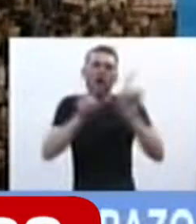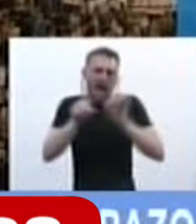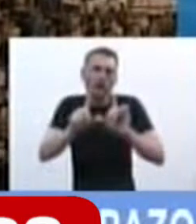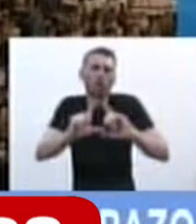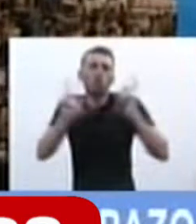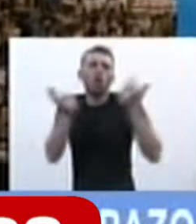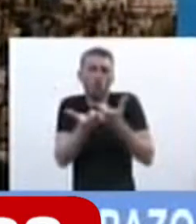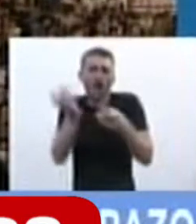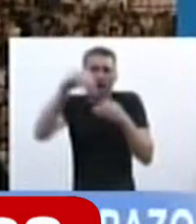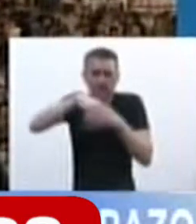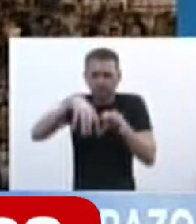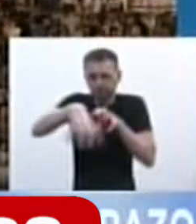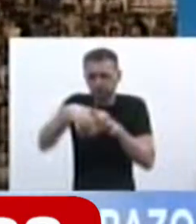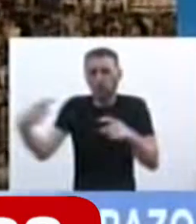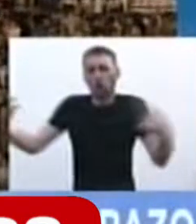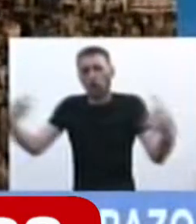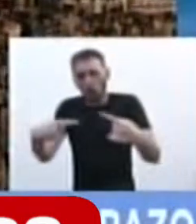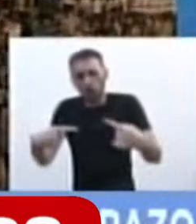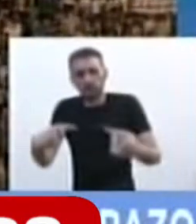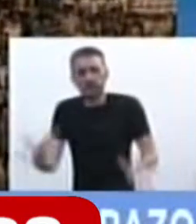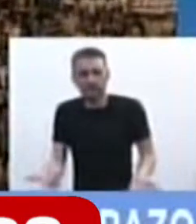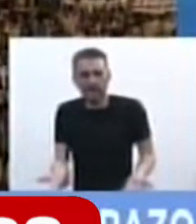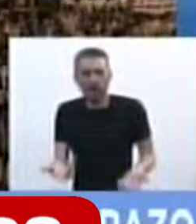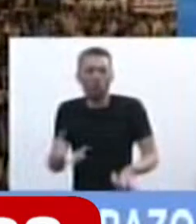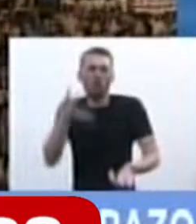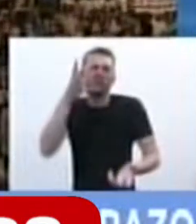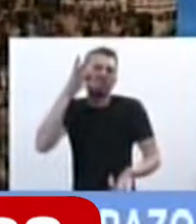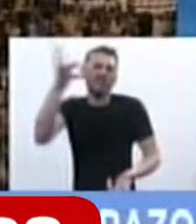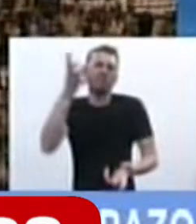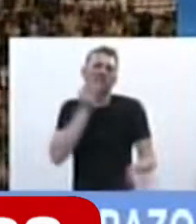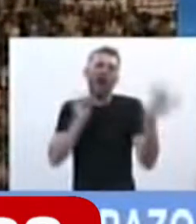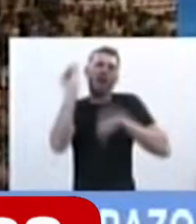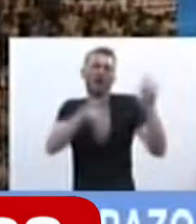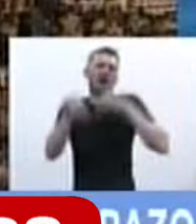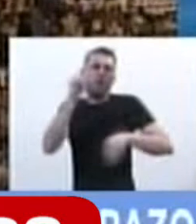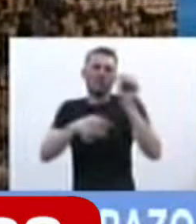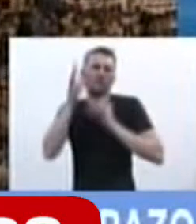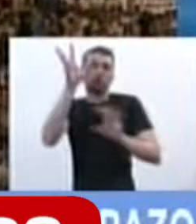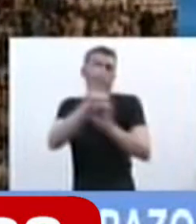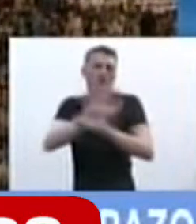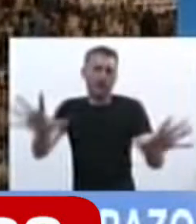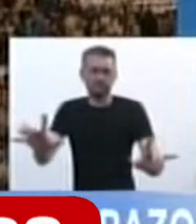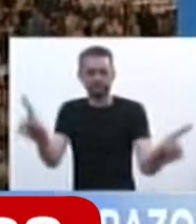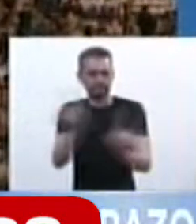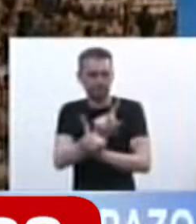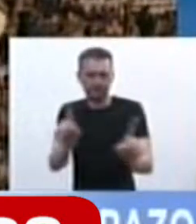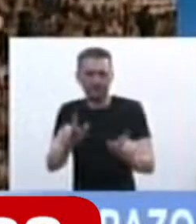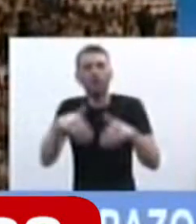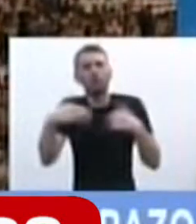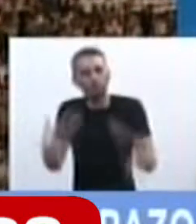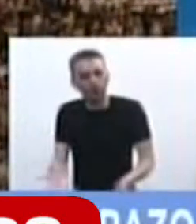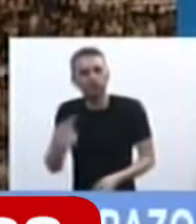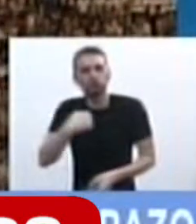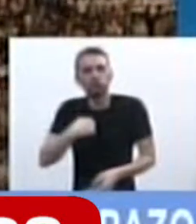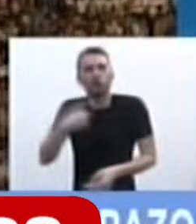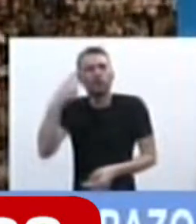sectores de la sociedad, han dramatizado demasiado el tema. Y por eso mismo yo creo que hoy tenemos que